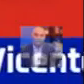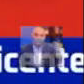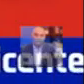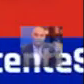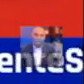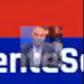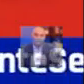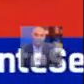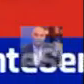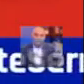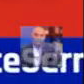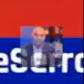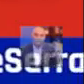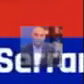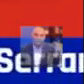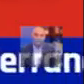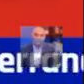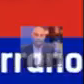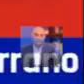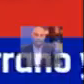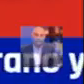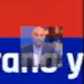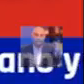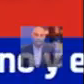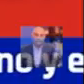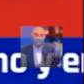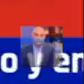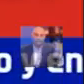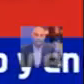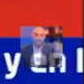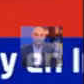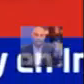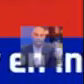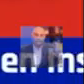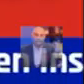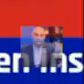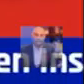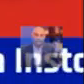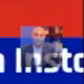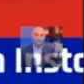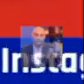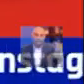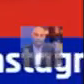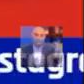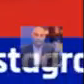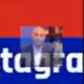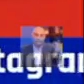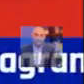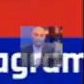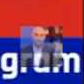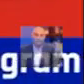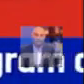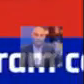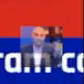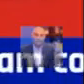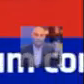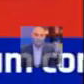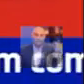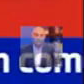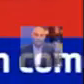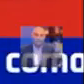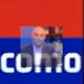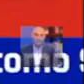Manuel López Obrador hoy en la mañanera. El presidente exhibió los miles de millones de pesos que Calderón y Peña